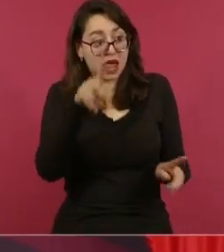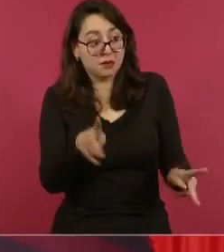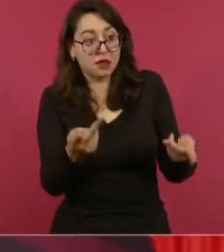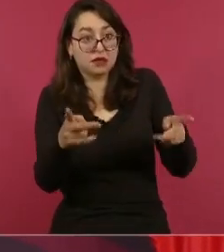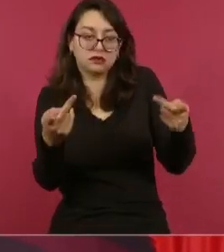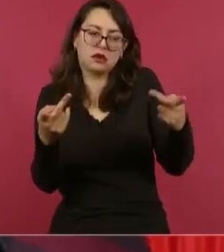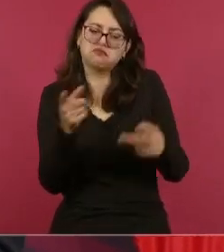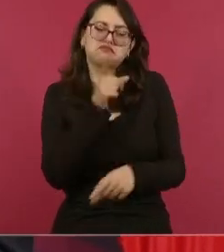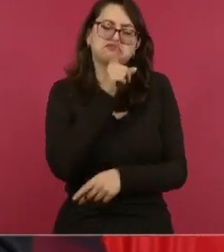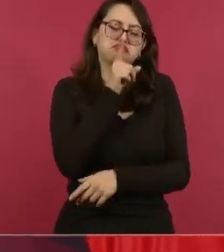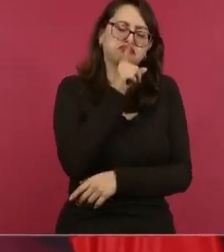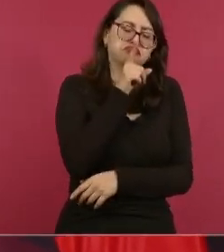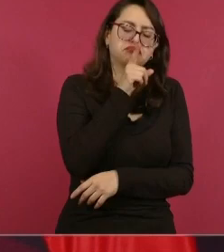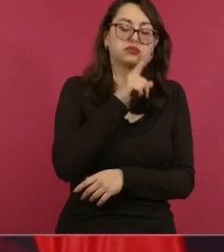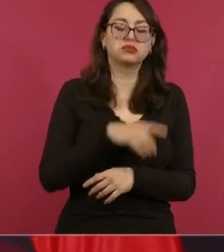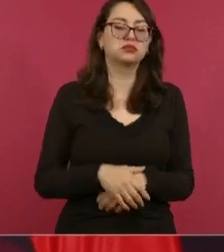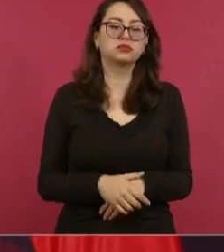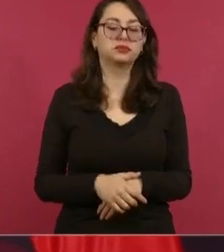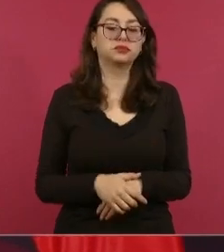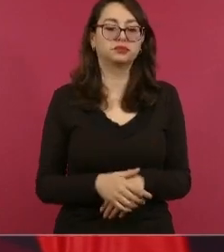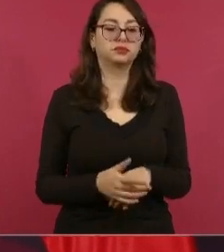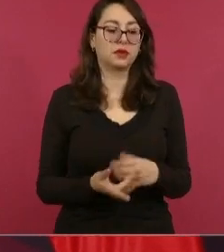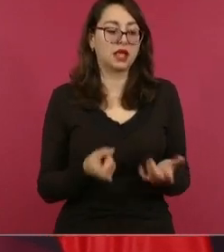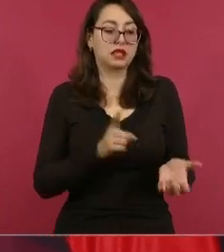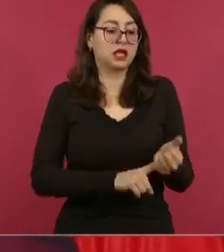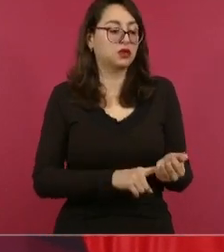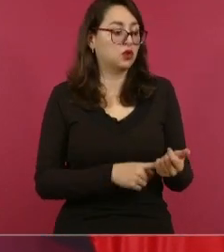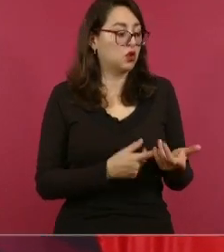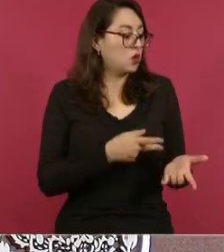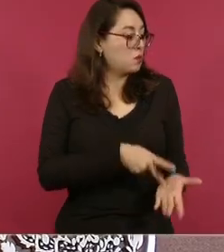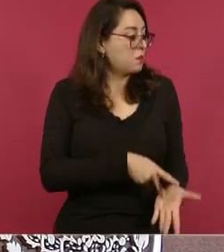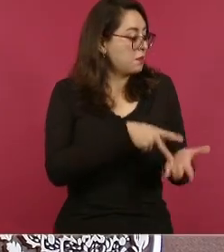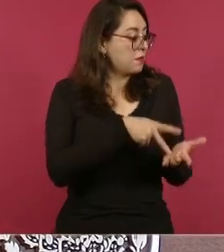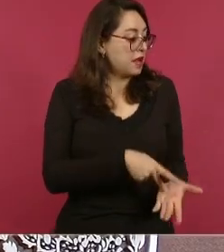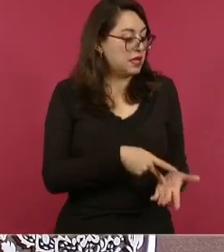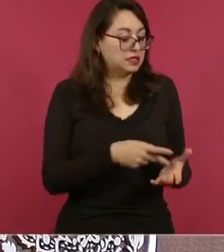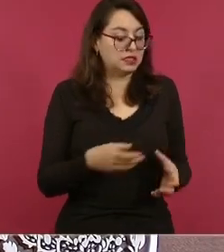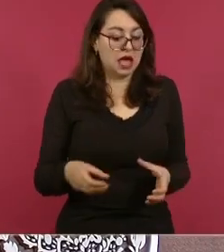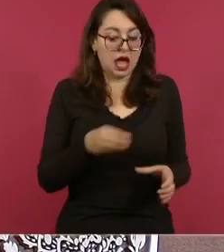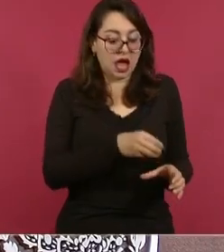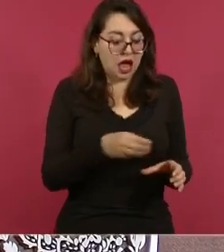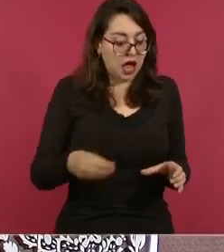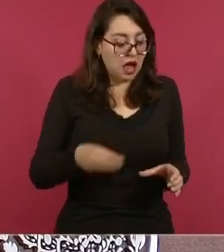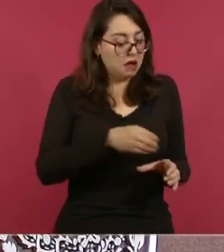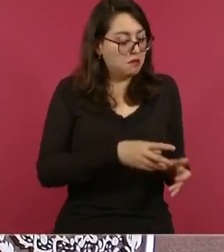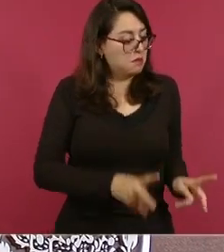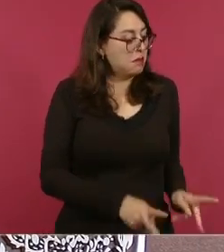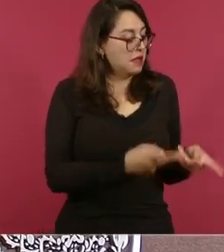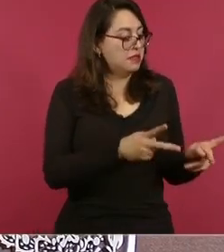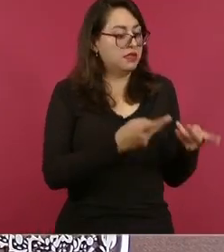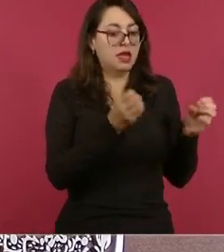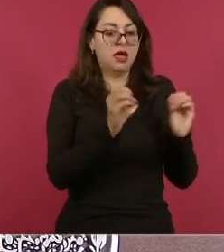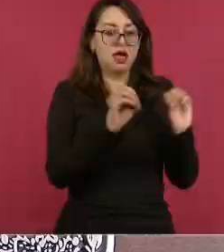comercializara, porque no había una balanza para pesarla y venderla.